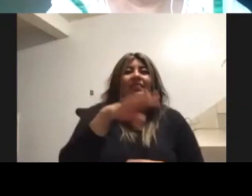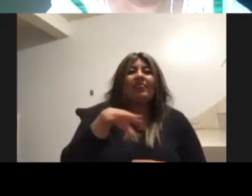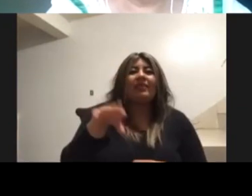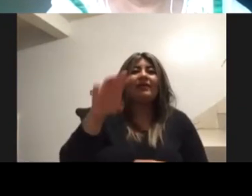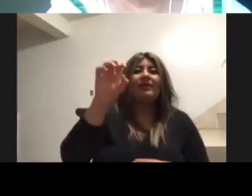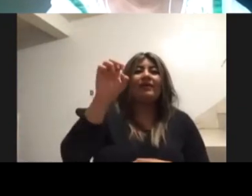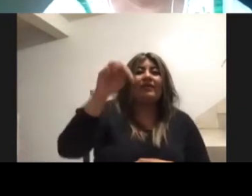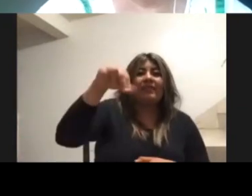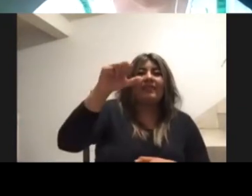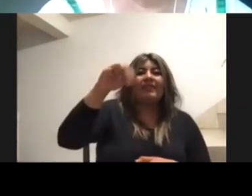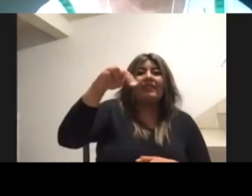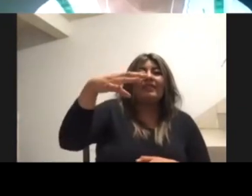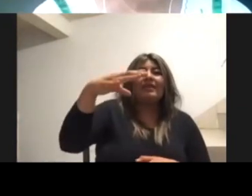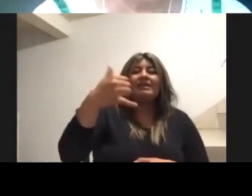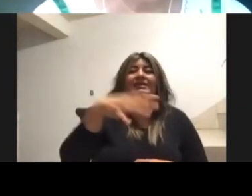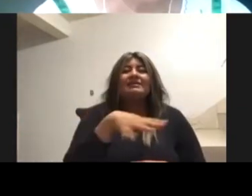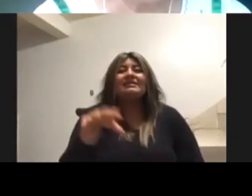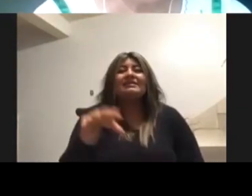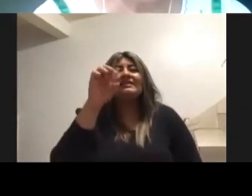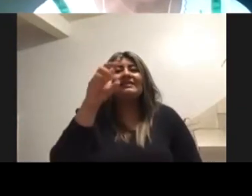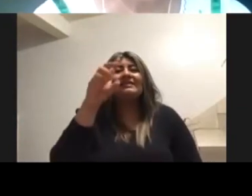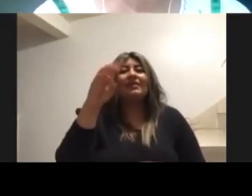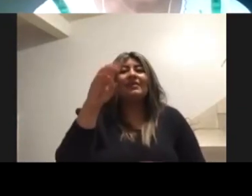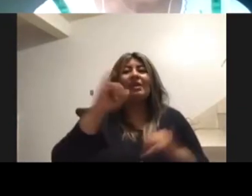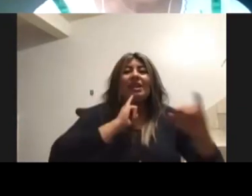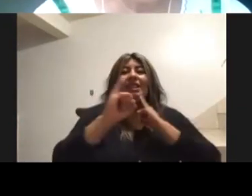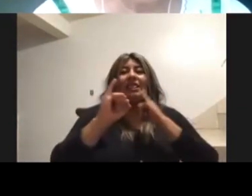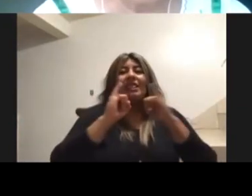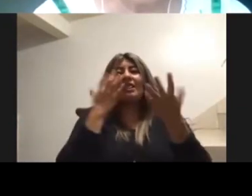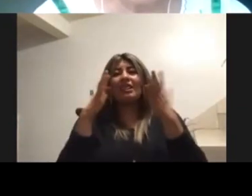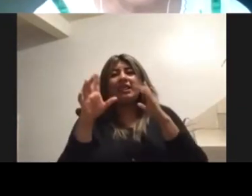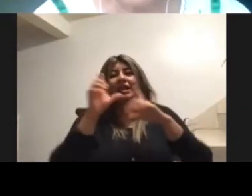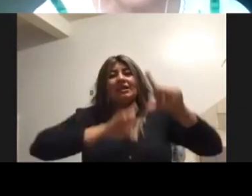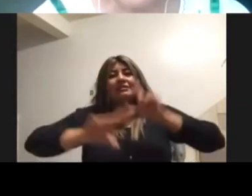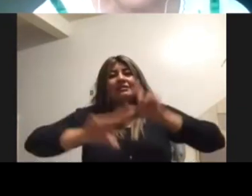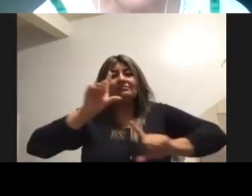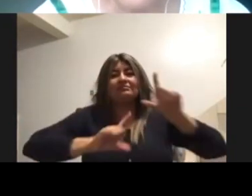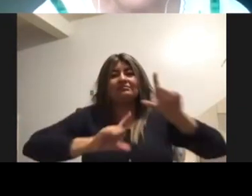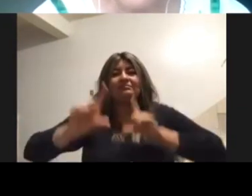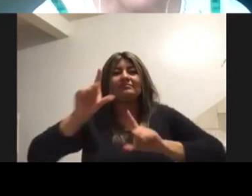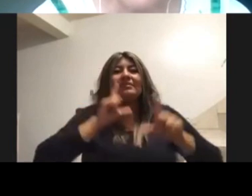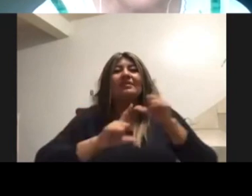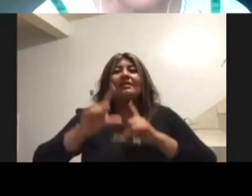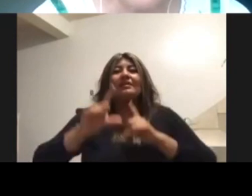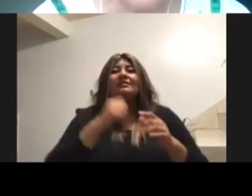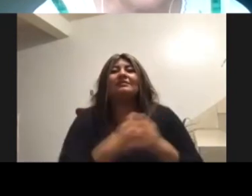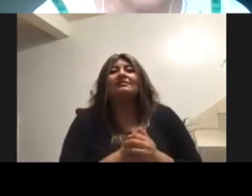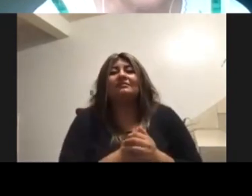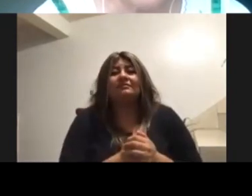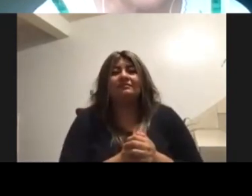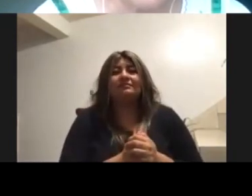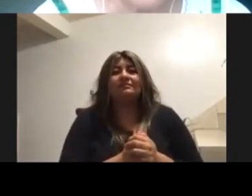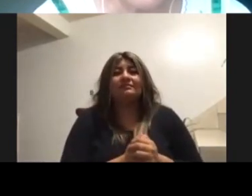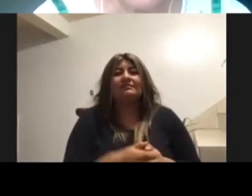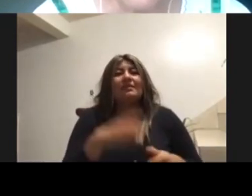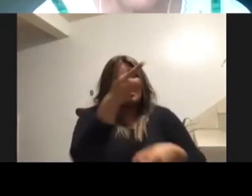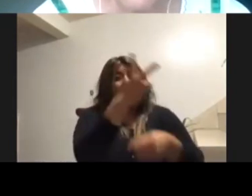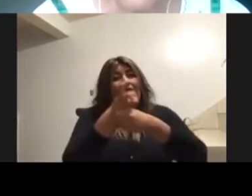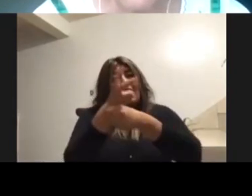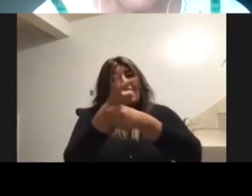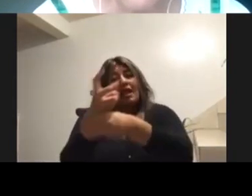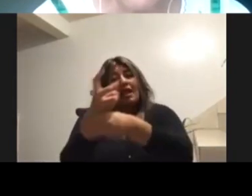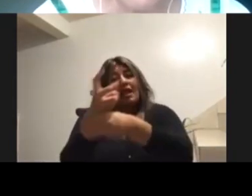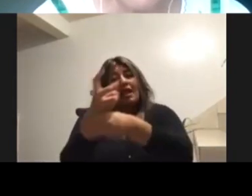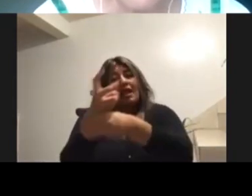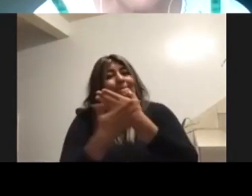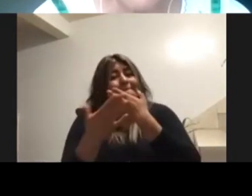y a Edwin, que hicieron la traducción a lengua de señas mexicana. Y les invito, tenemos el próximo